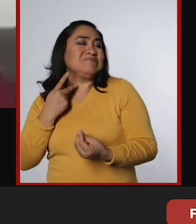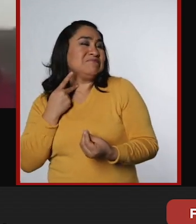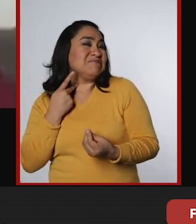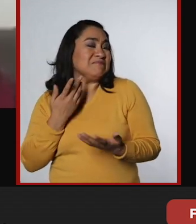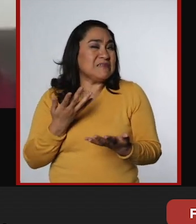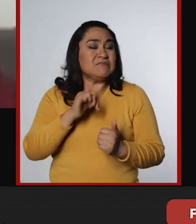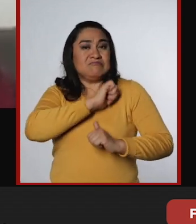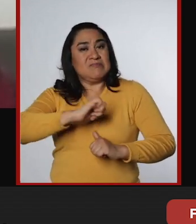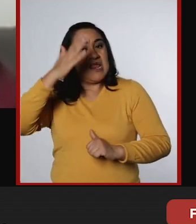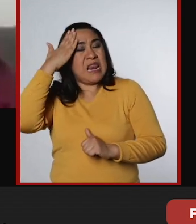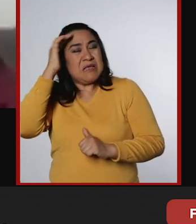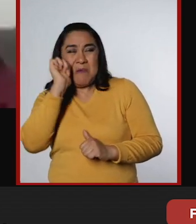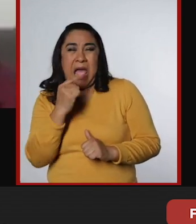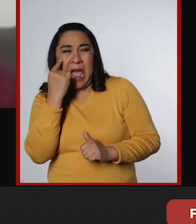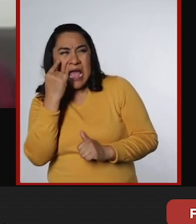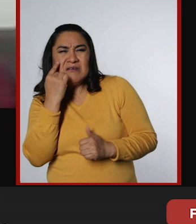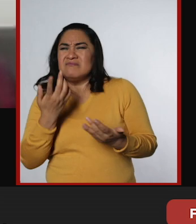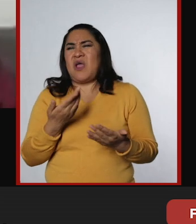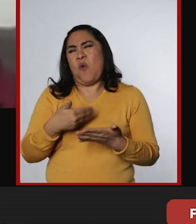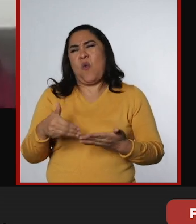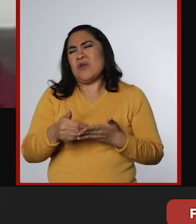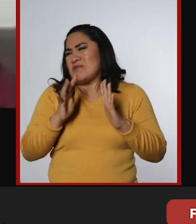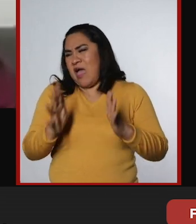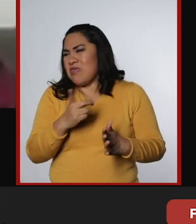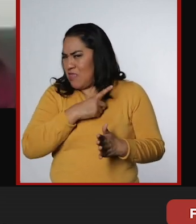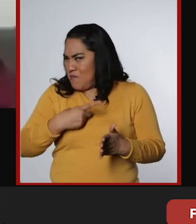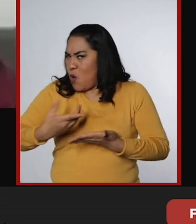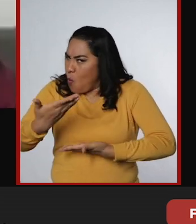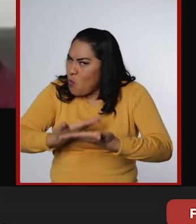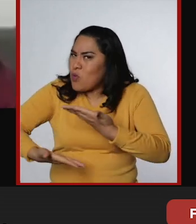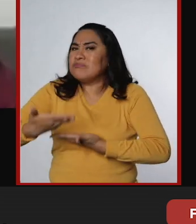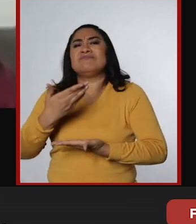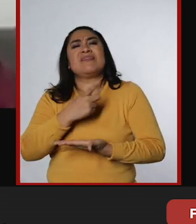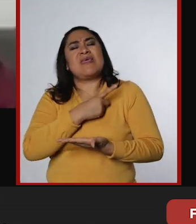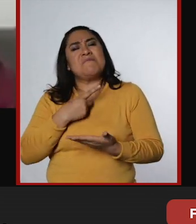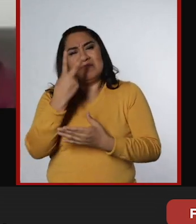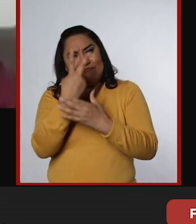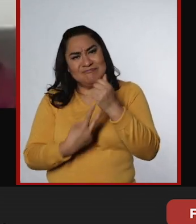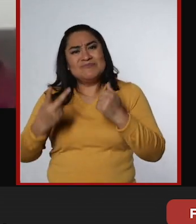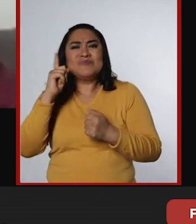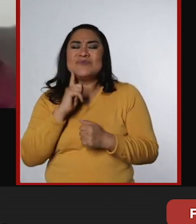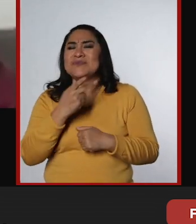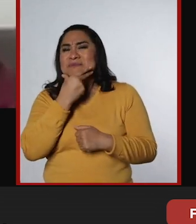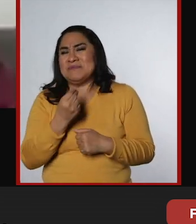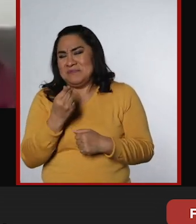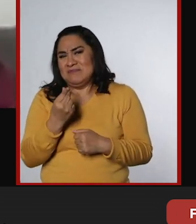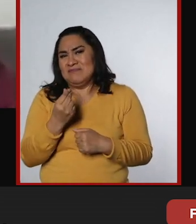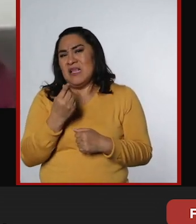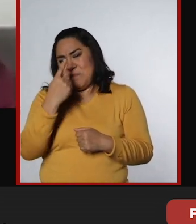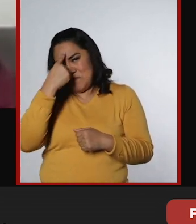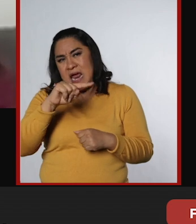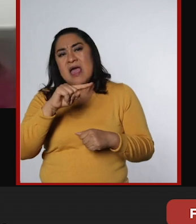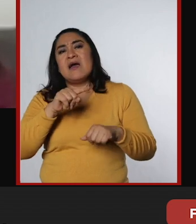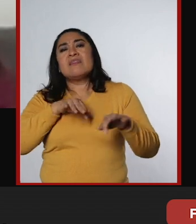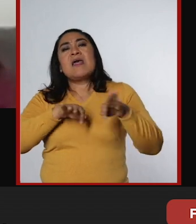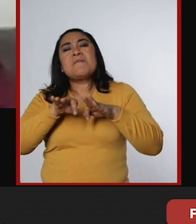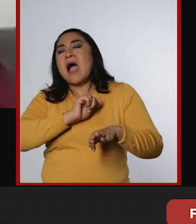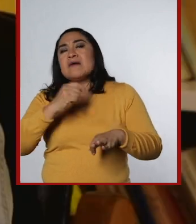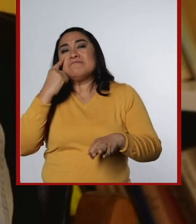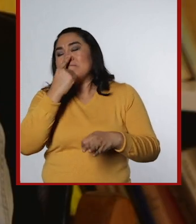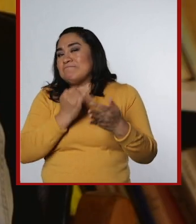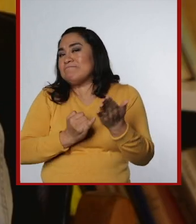hay que redistribuir los espacios de toma de decisión. Entonces, para mí, mis dos compañeras